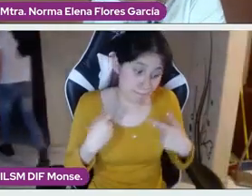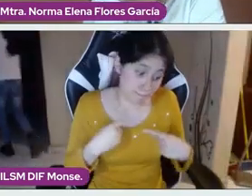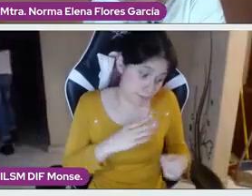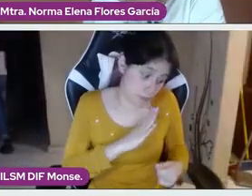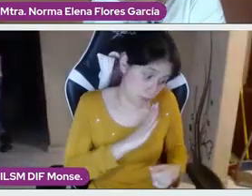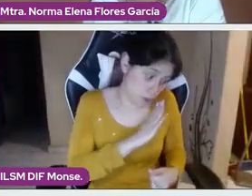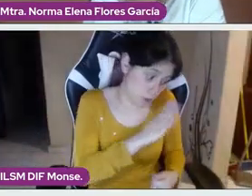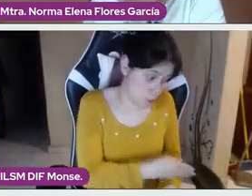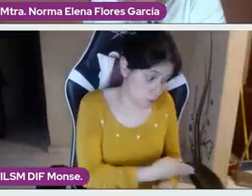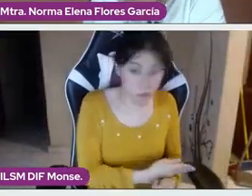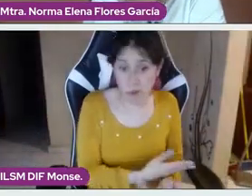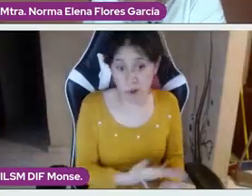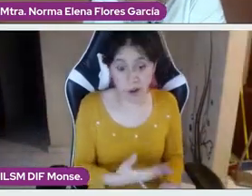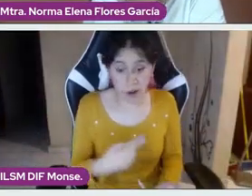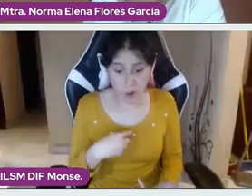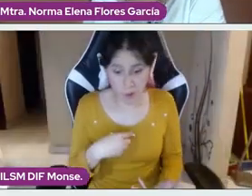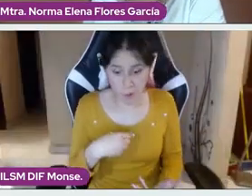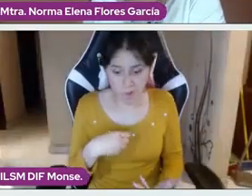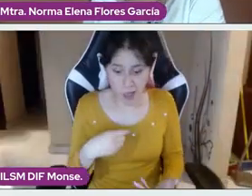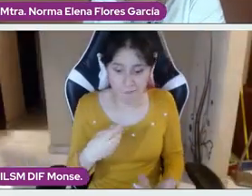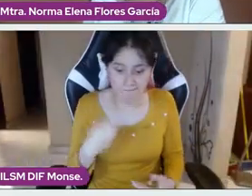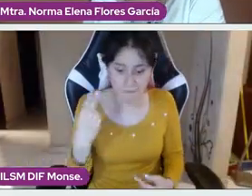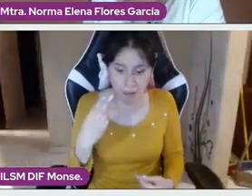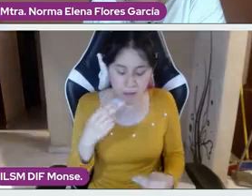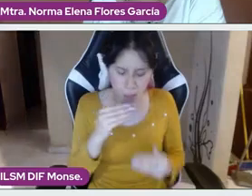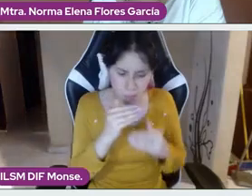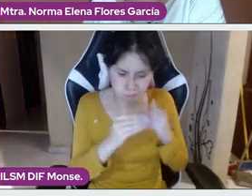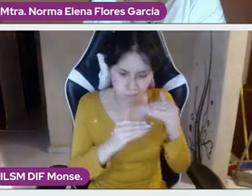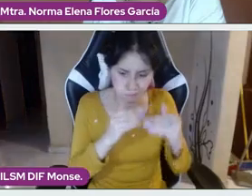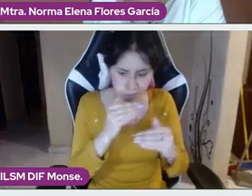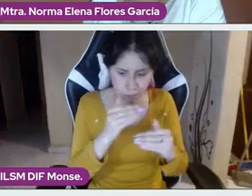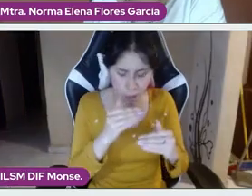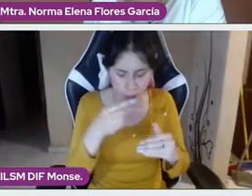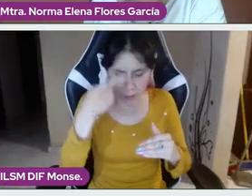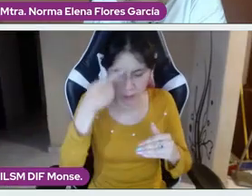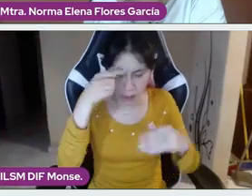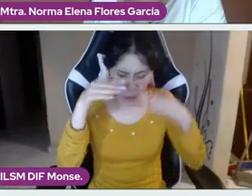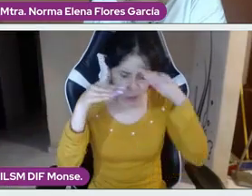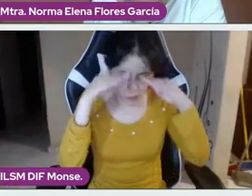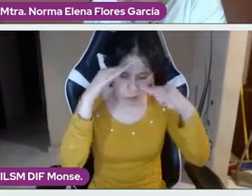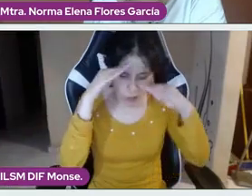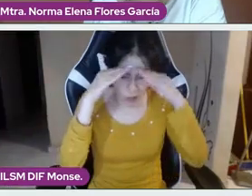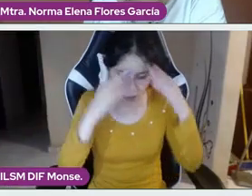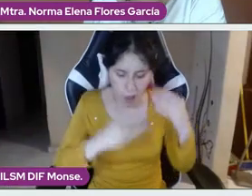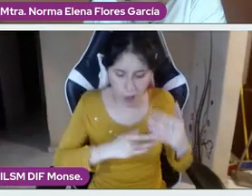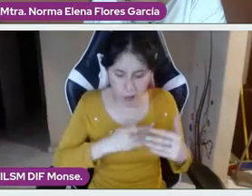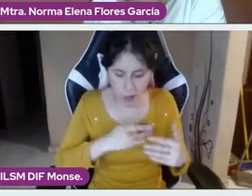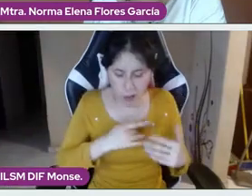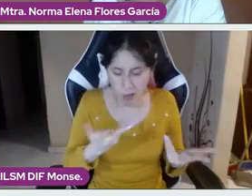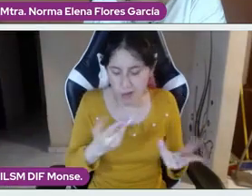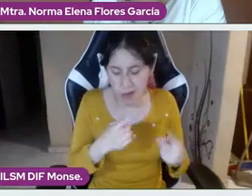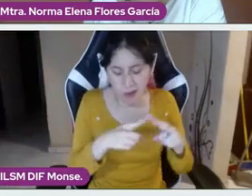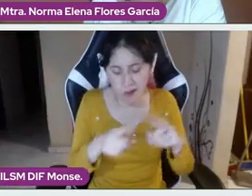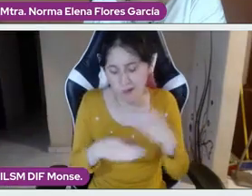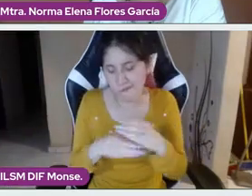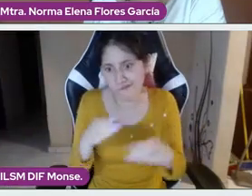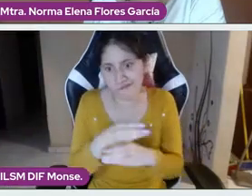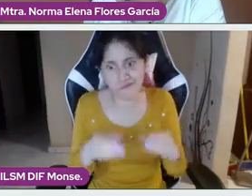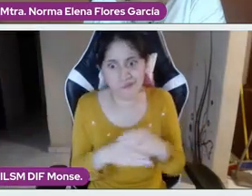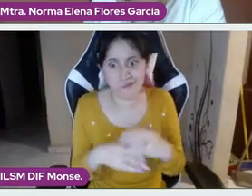mamá falleció o se separaron, entonces ahí ya estamos hablando de un duelo que tiene que ver con apegos, que tiene que ver